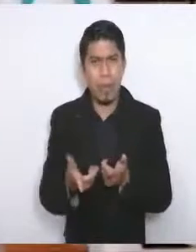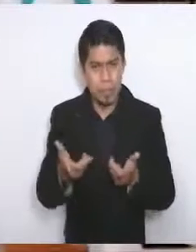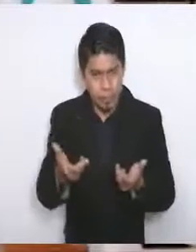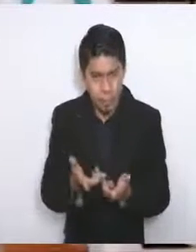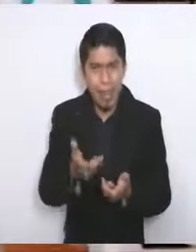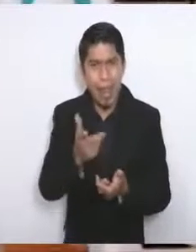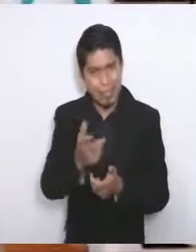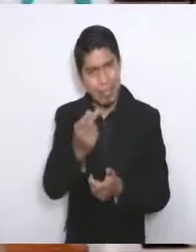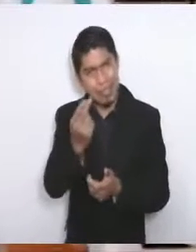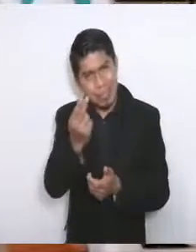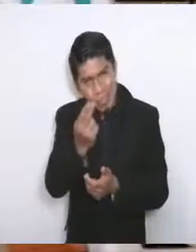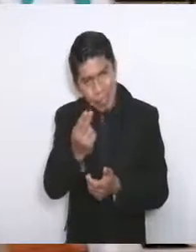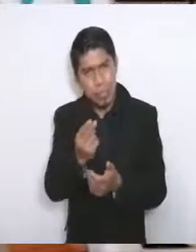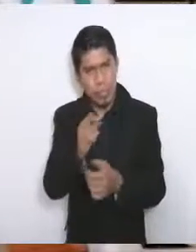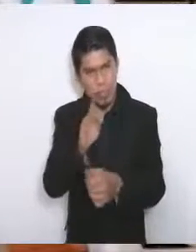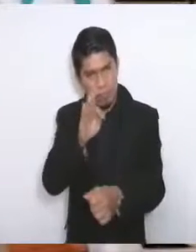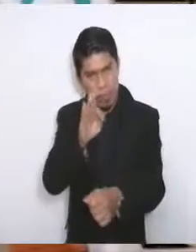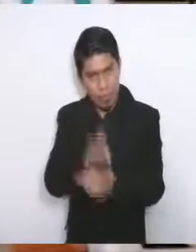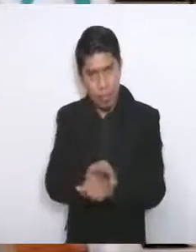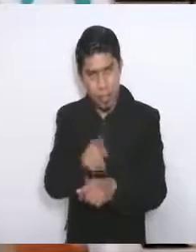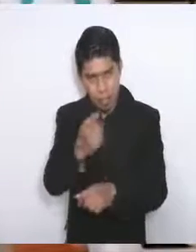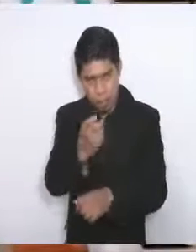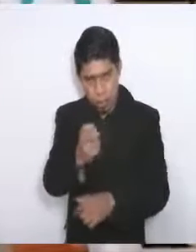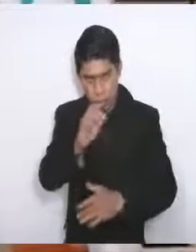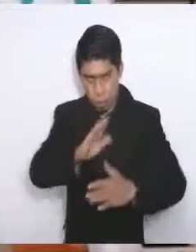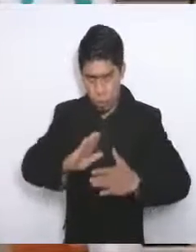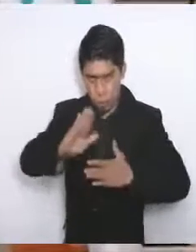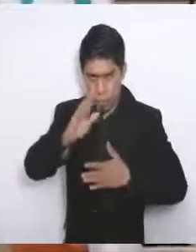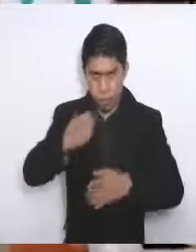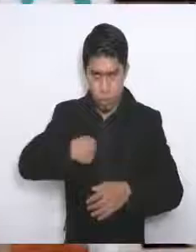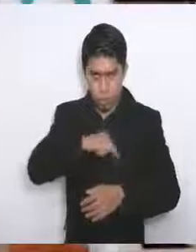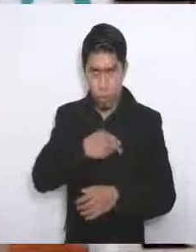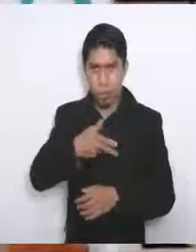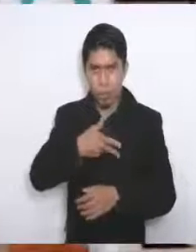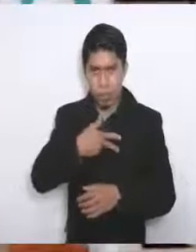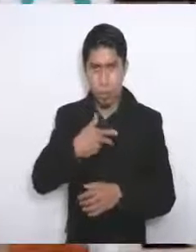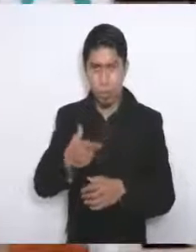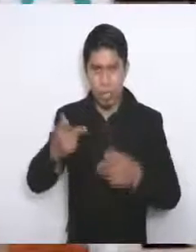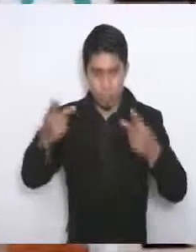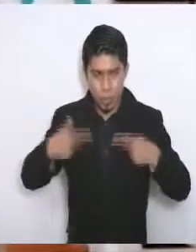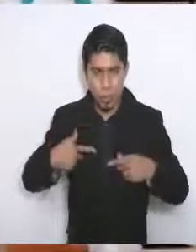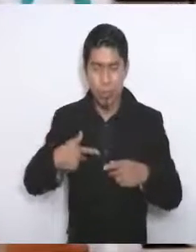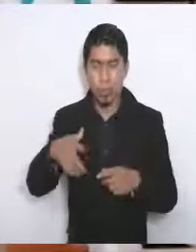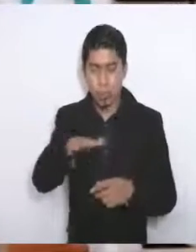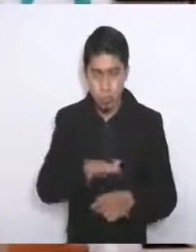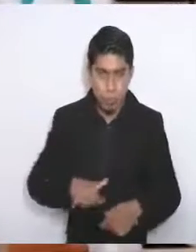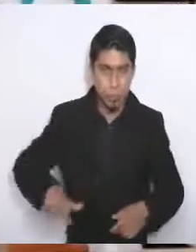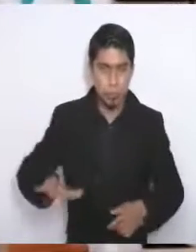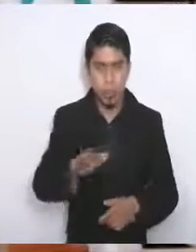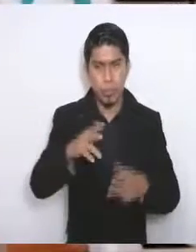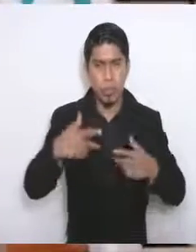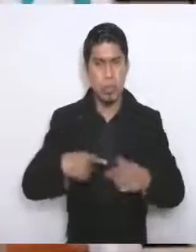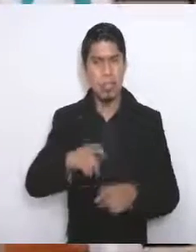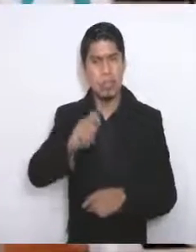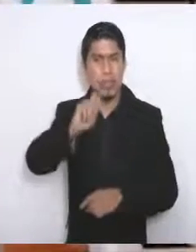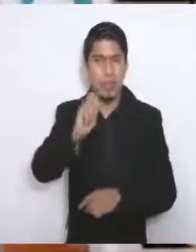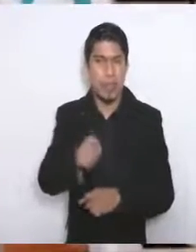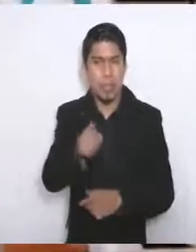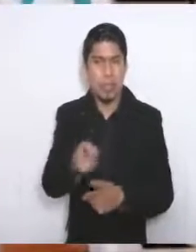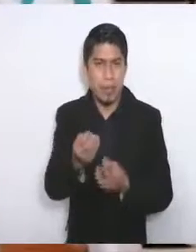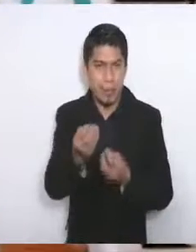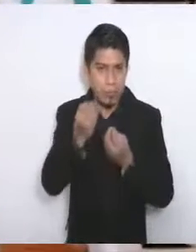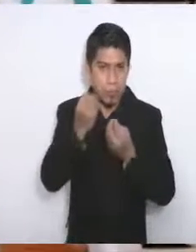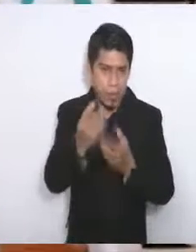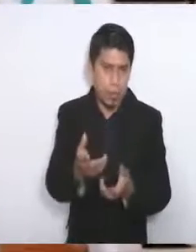esa necesidad y ese compromiso que tenemos con las personas con la ciudadanía es decir garantizar